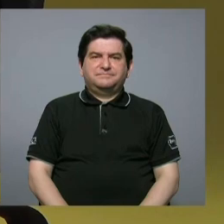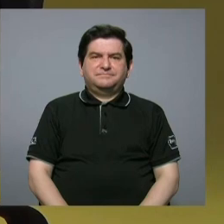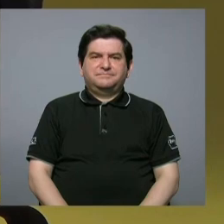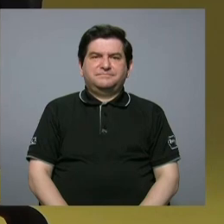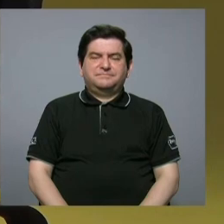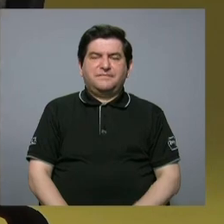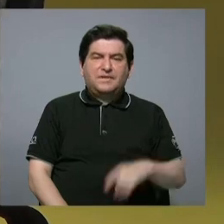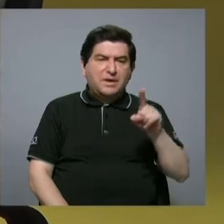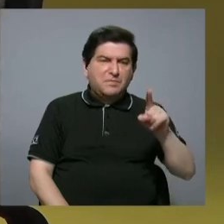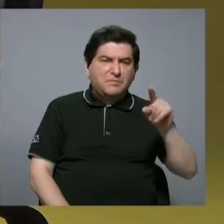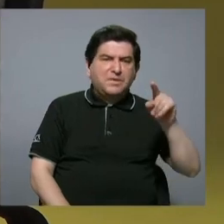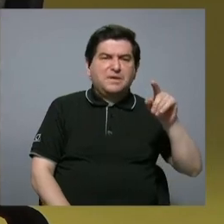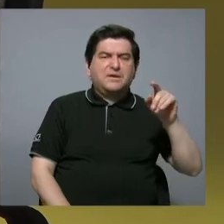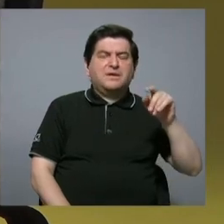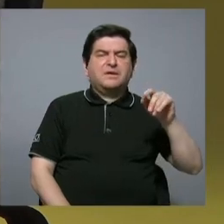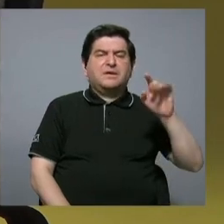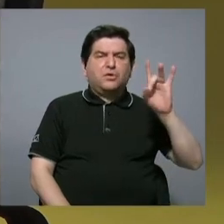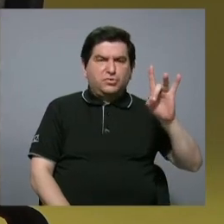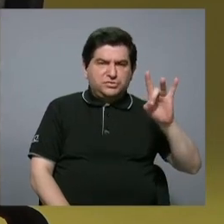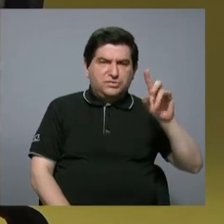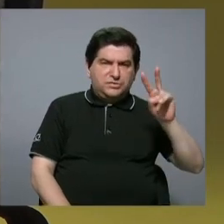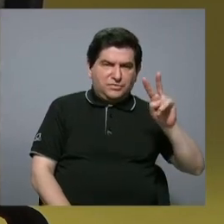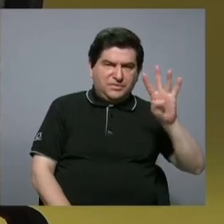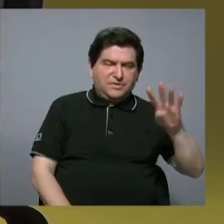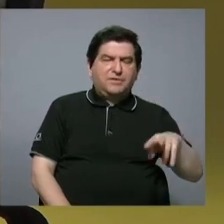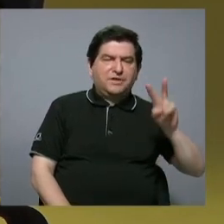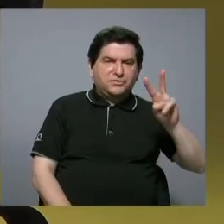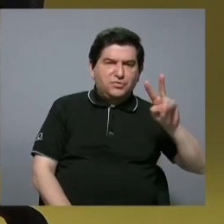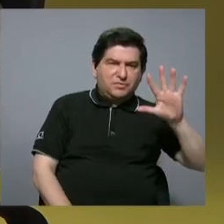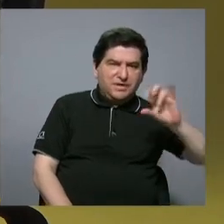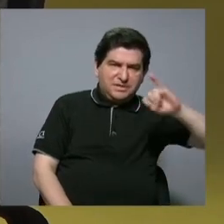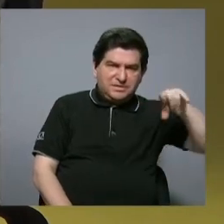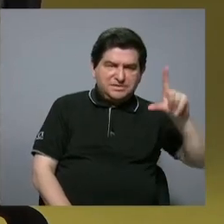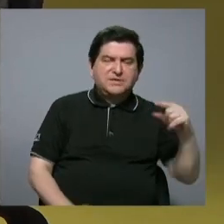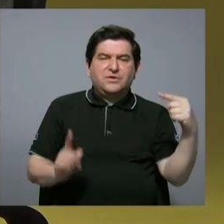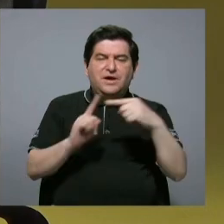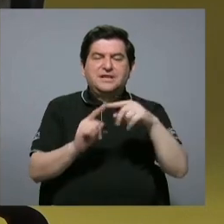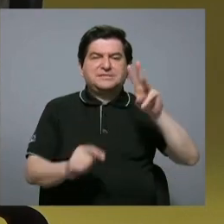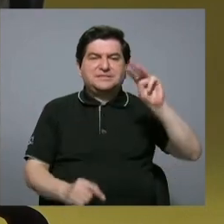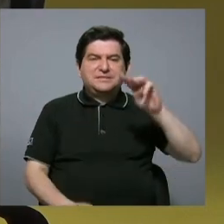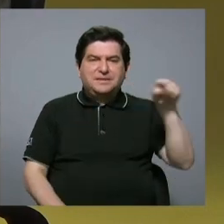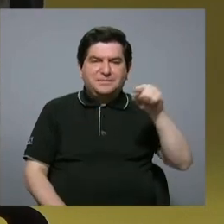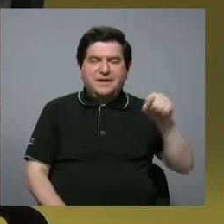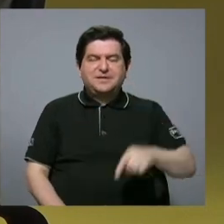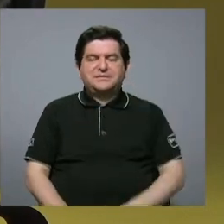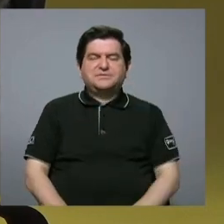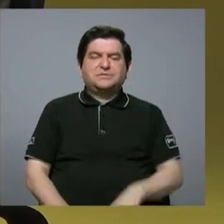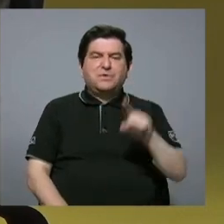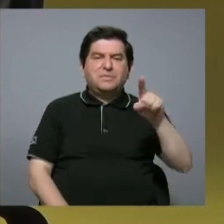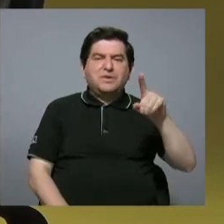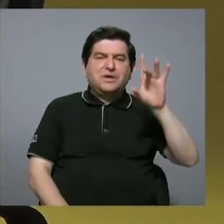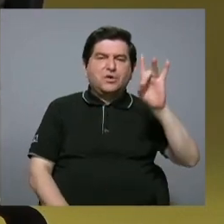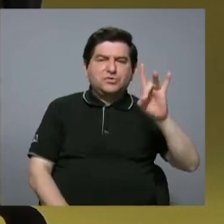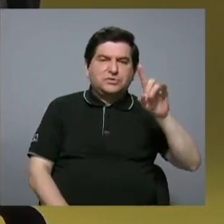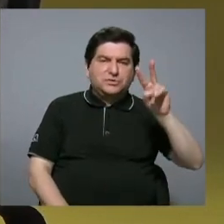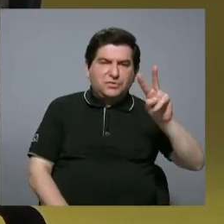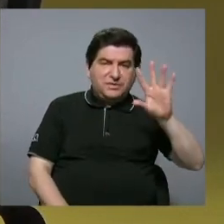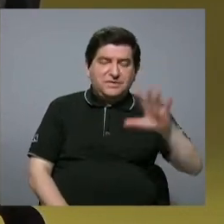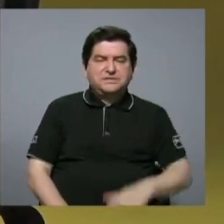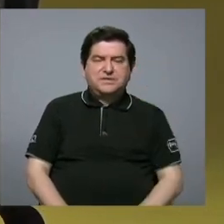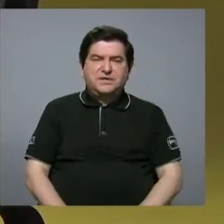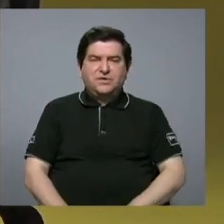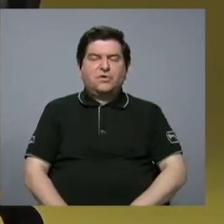pasamos del 25 de julio de 1824 a marzo de 1825, cuando el